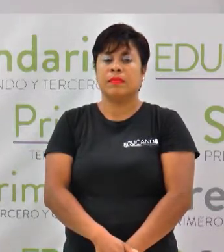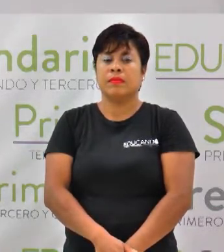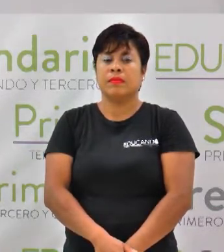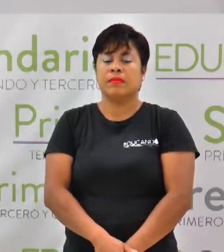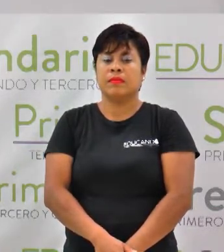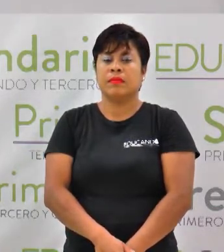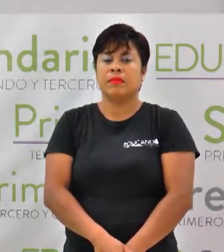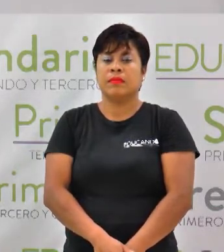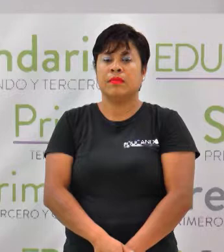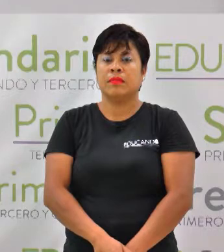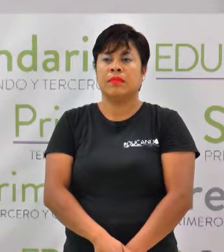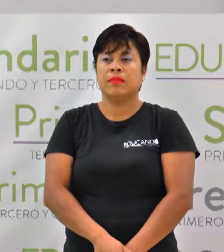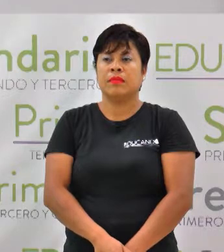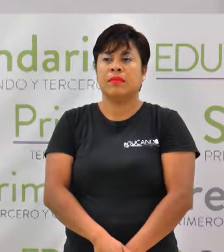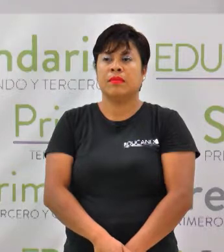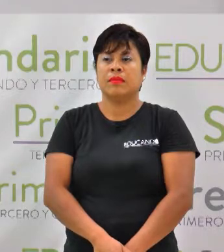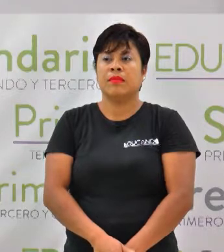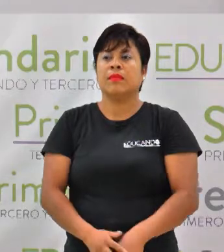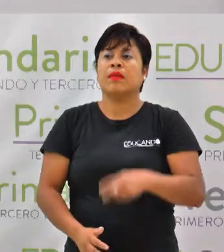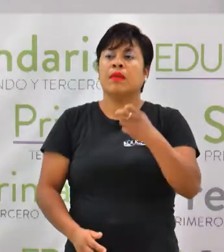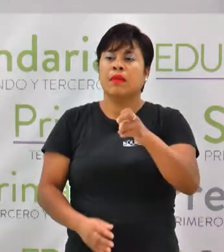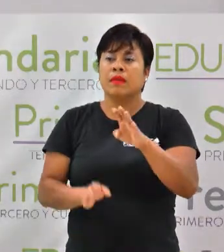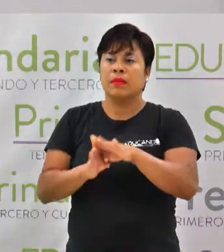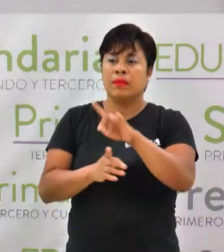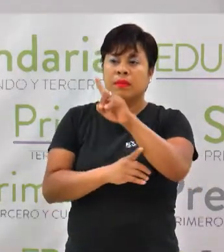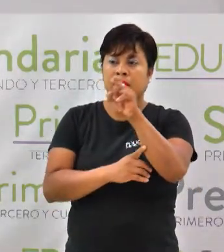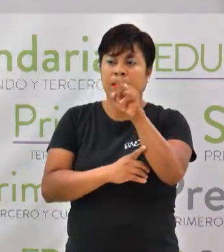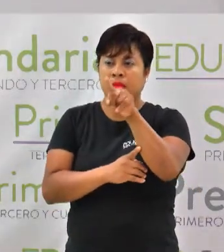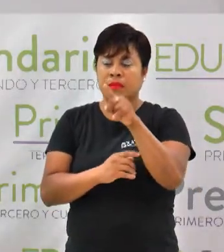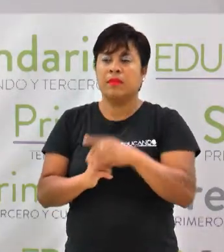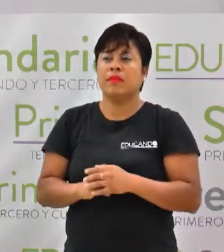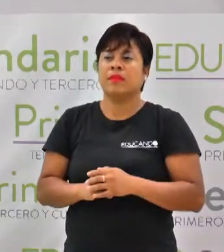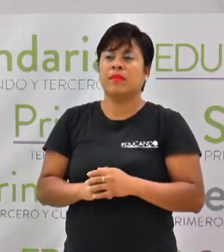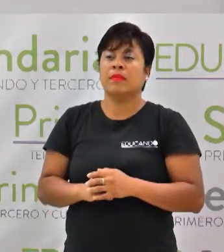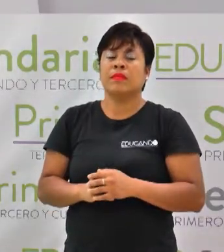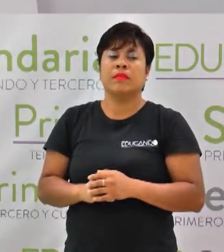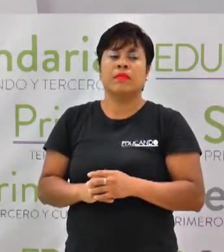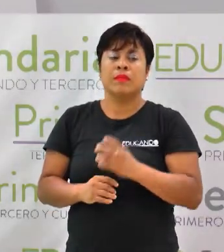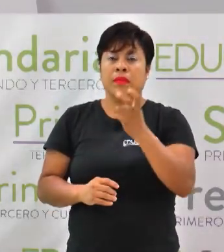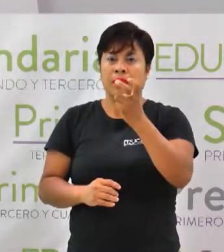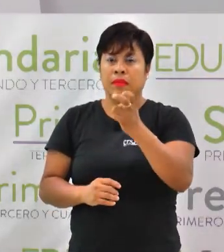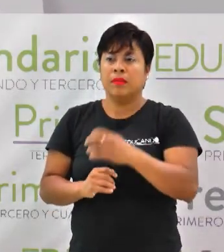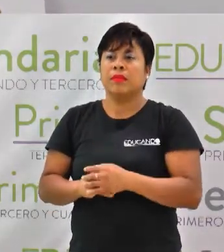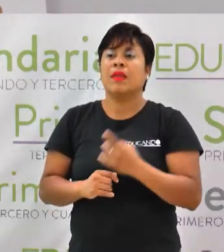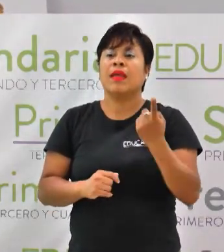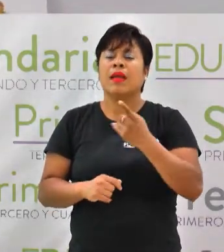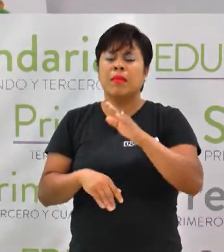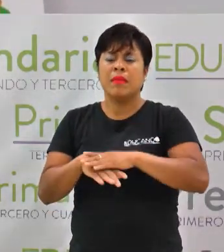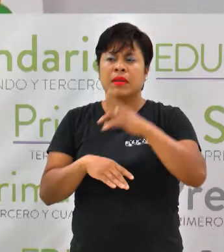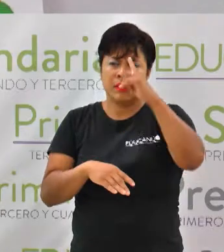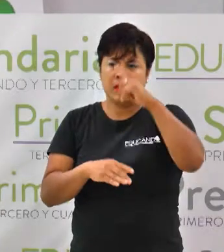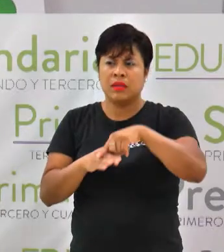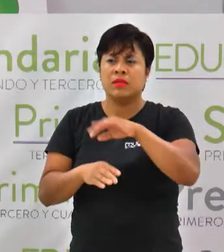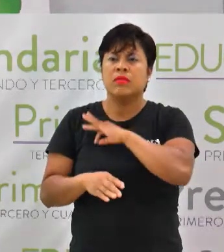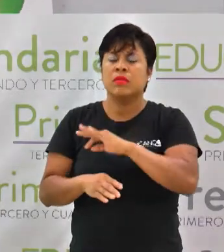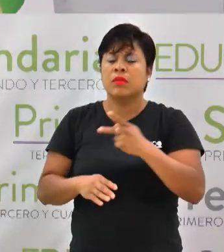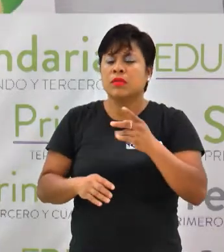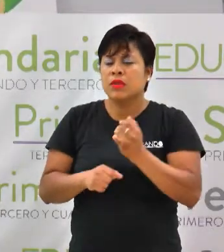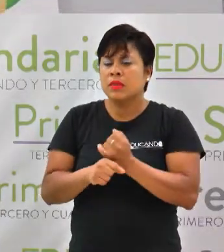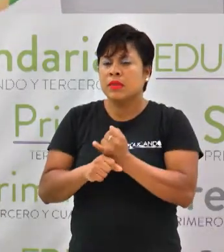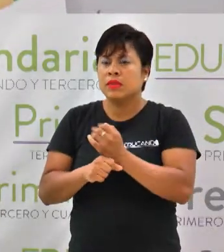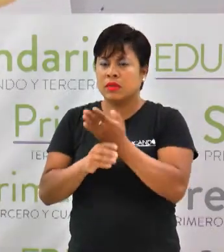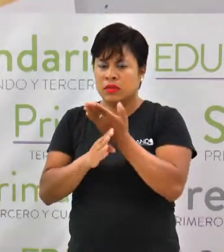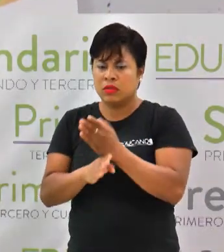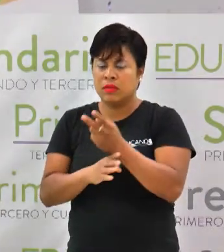Bien, cerramos nuestro signo de interrogación. ¿De qué materiales están hechas las casas? ¿Qué más crees que podamos